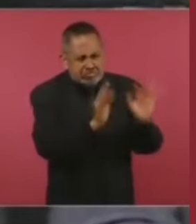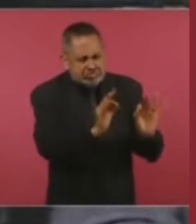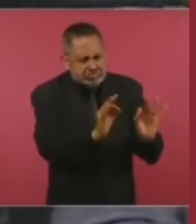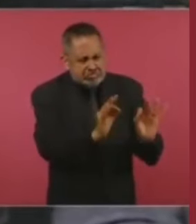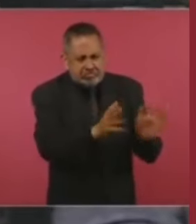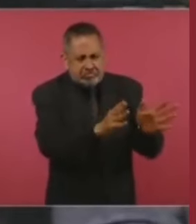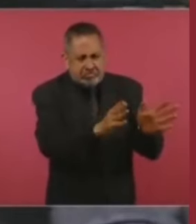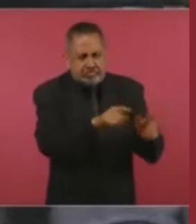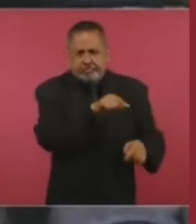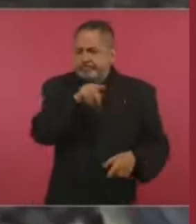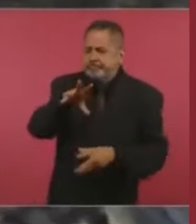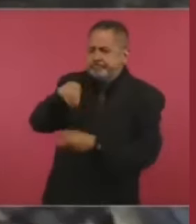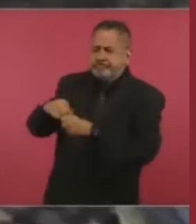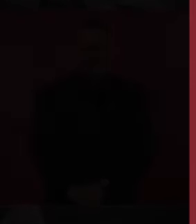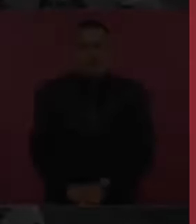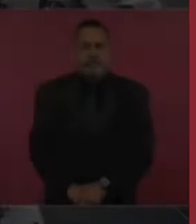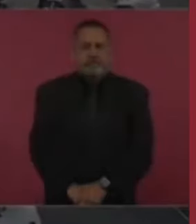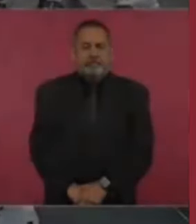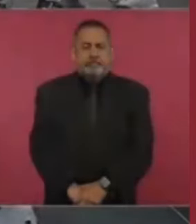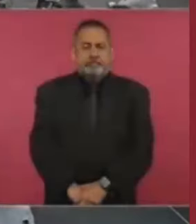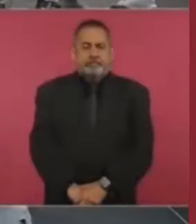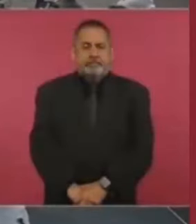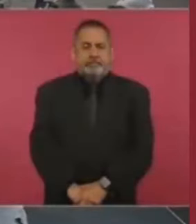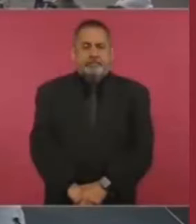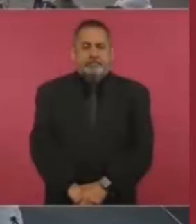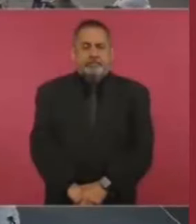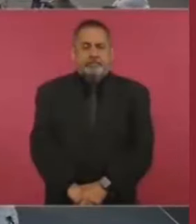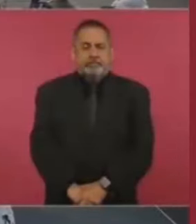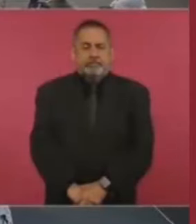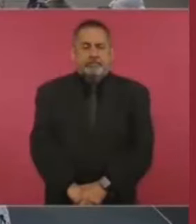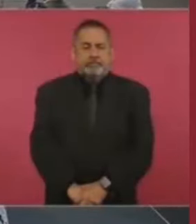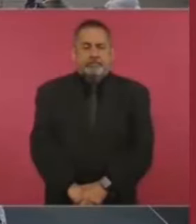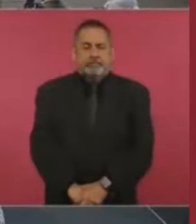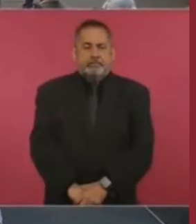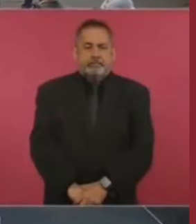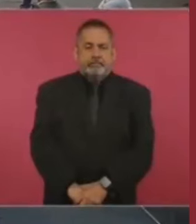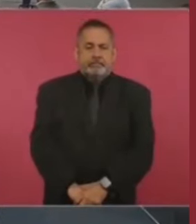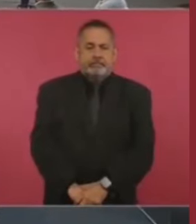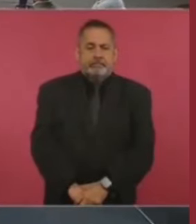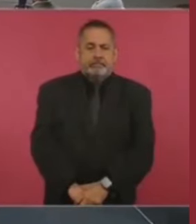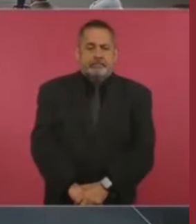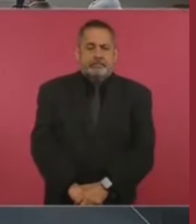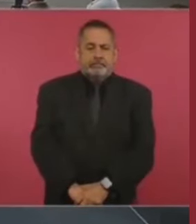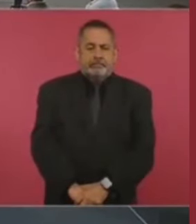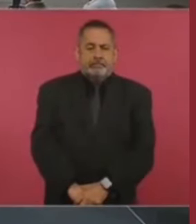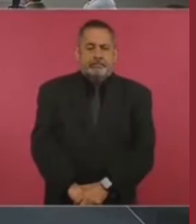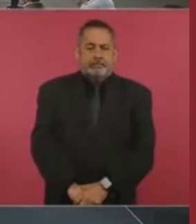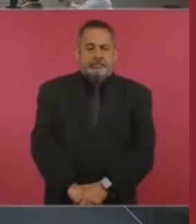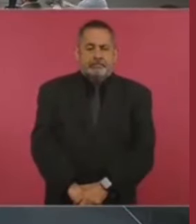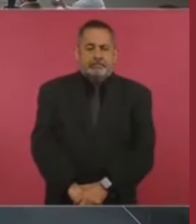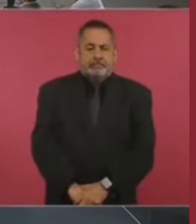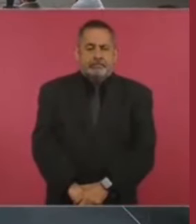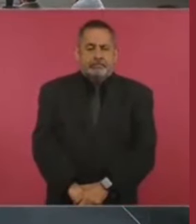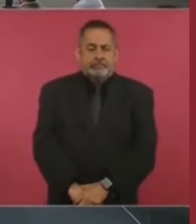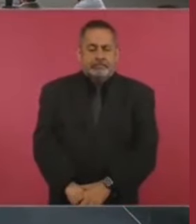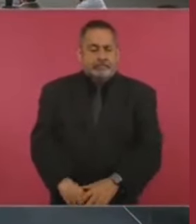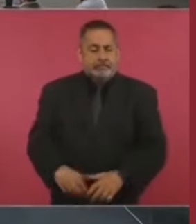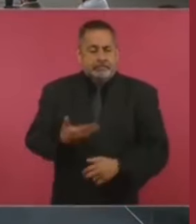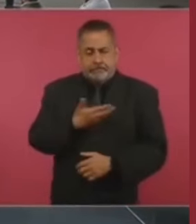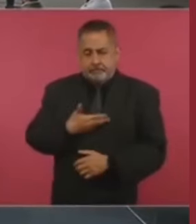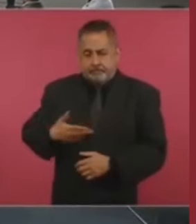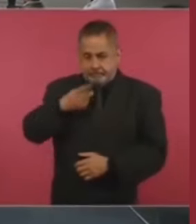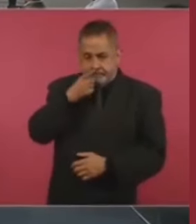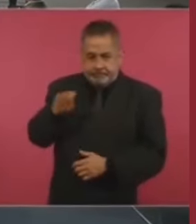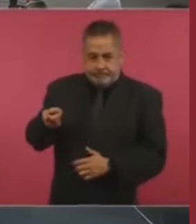Sí pero no en la política el presidente López Obrador en Palacio Nacional dedicó unas palabras a José Mujica